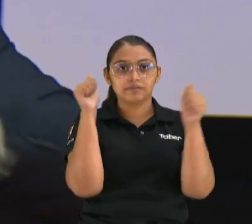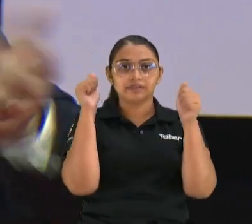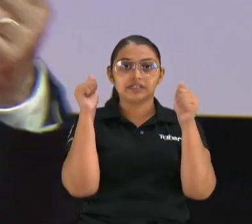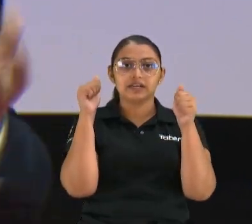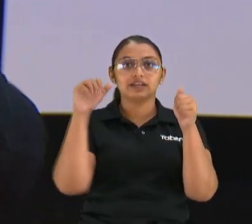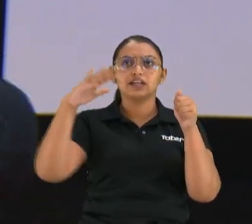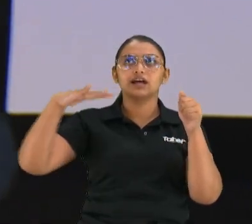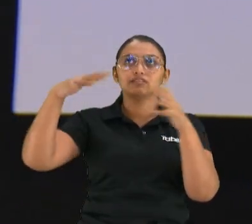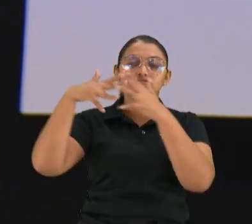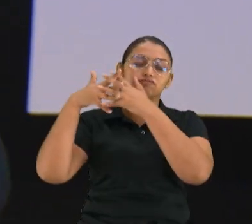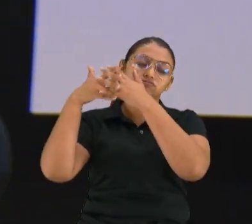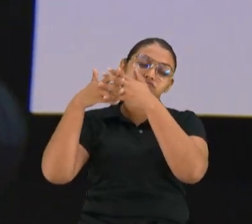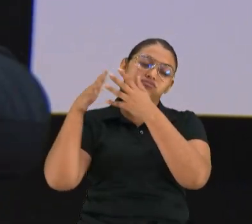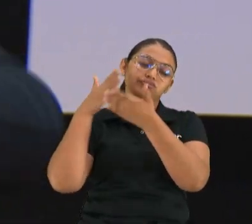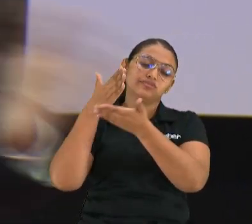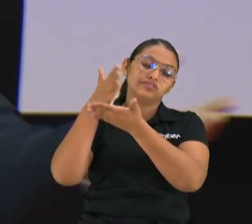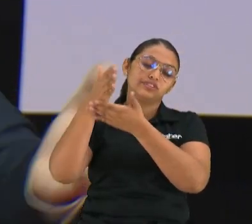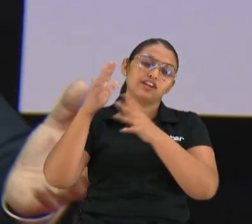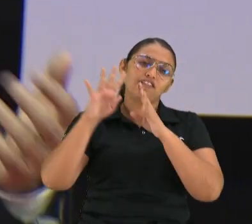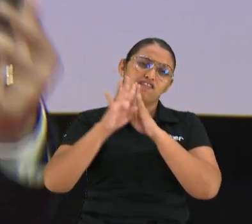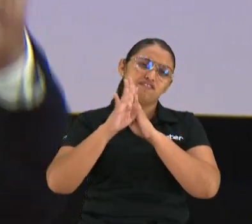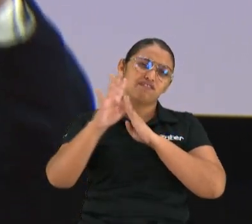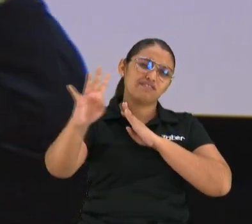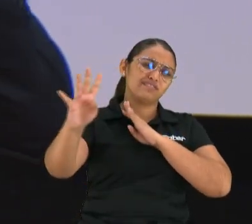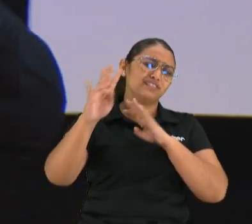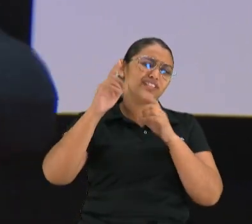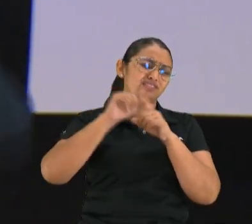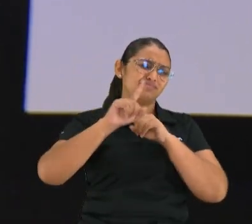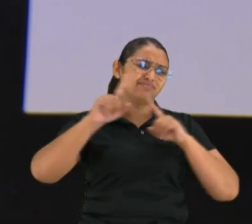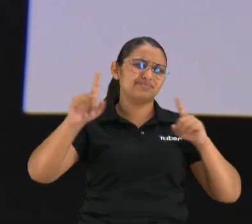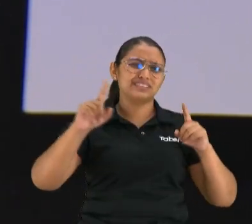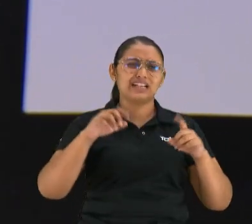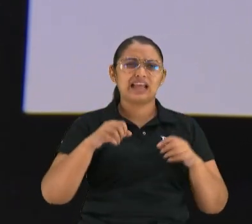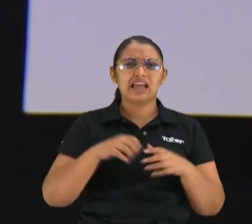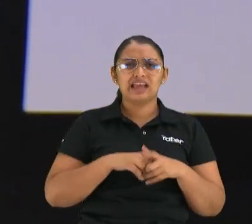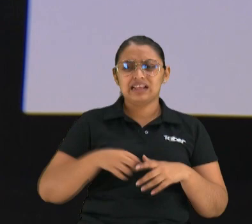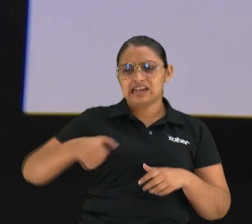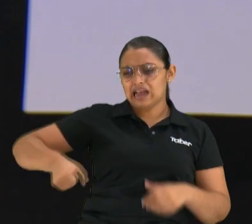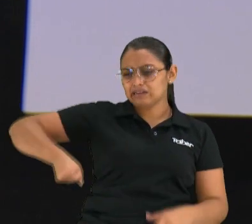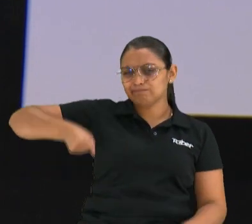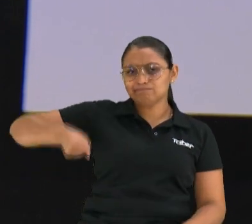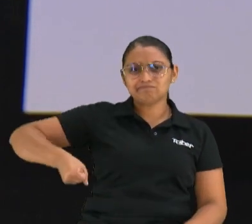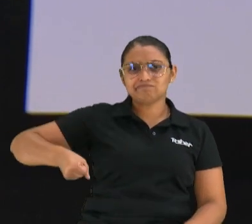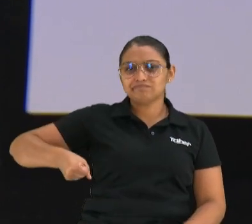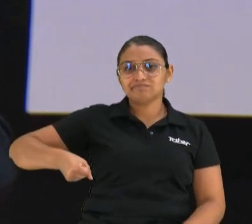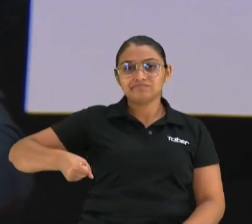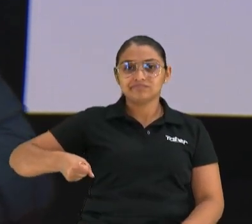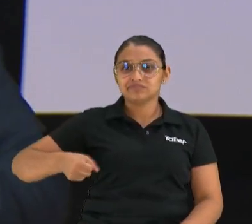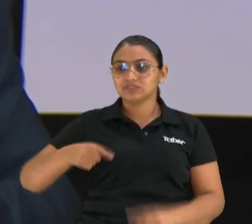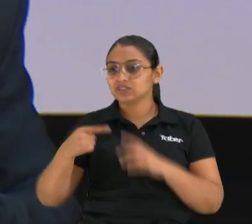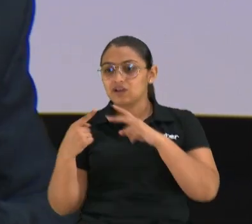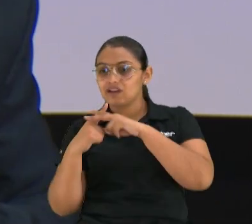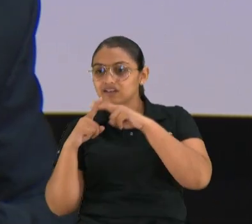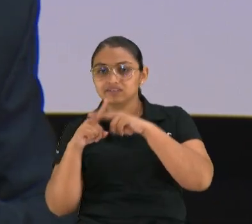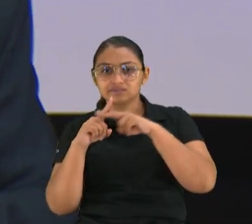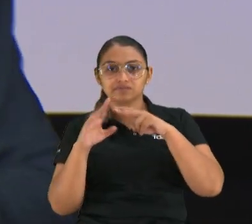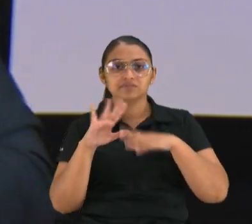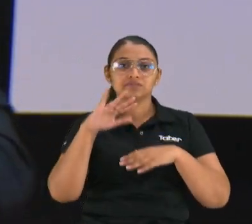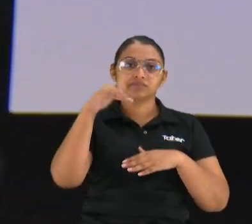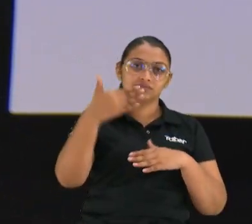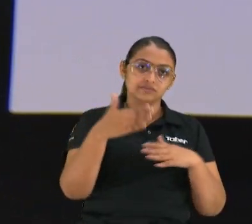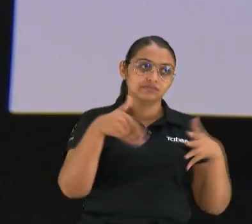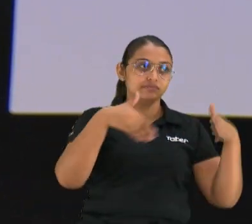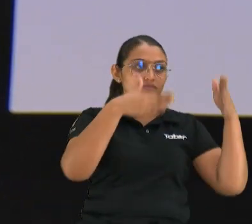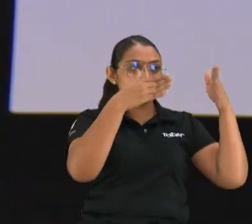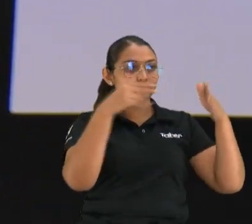tremendamente larga las maletas no salían era terrible creo que llegamos al hotel la mañana siguiente una